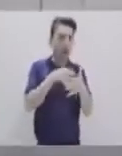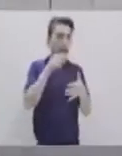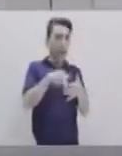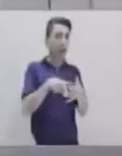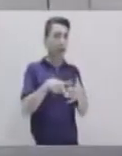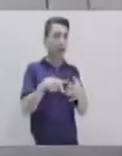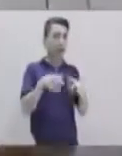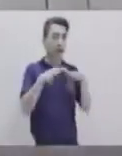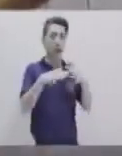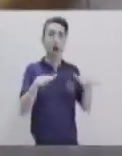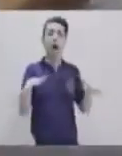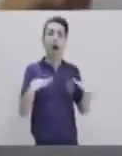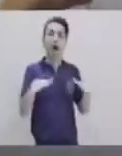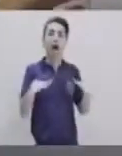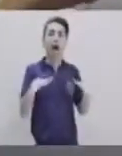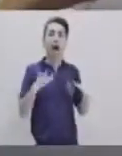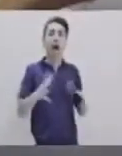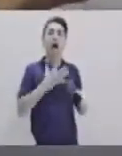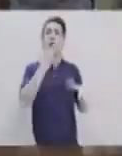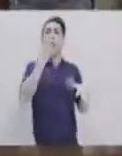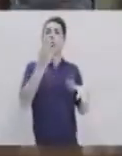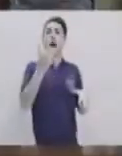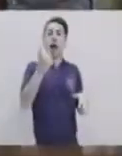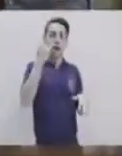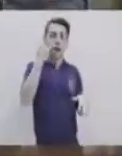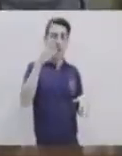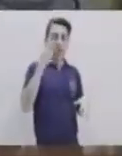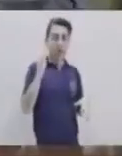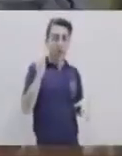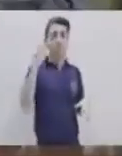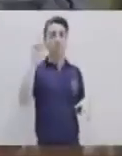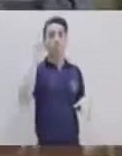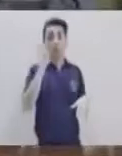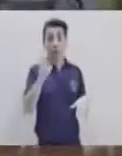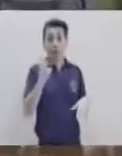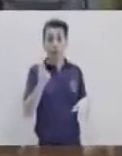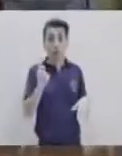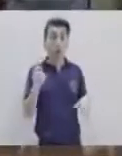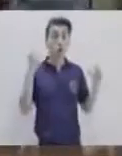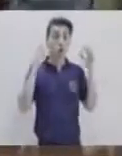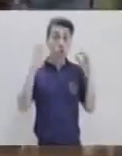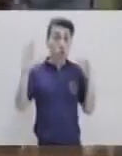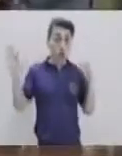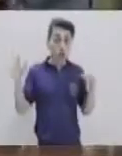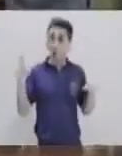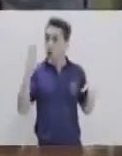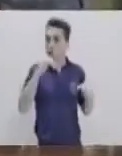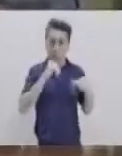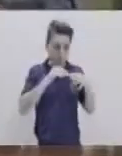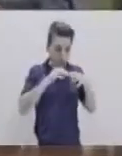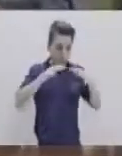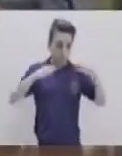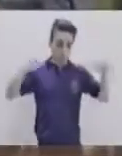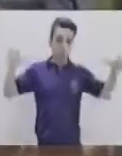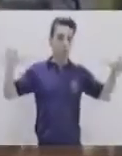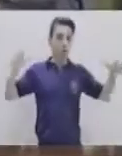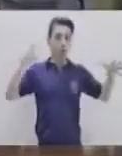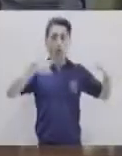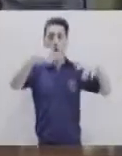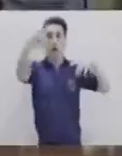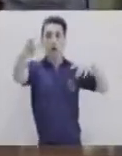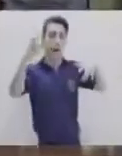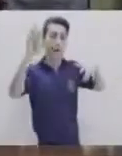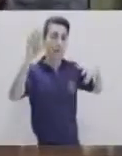científica sería denso, que el propio aire. Y por esa razón el sonido no logra viajar hasta llegar a los oídos de la otra